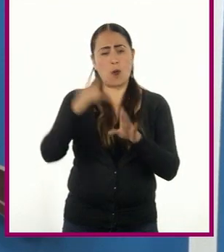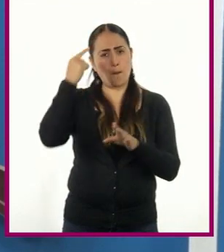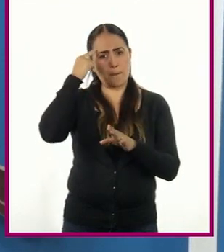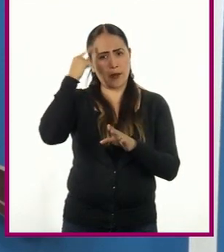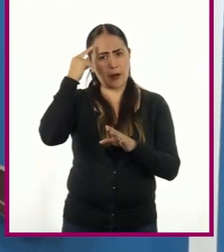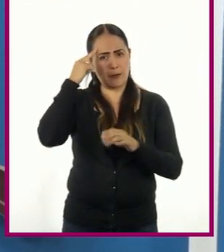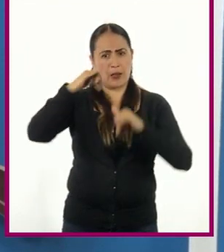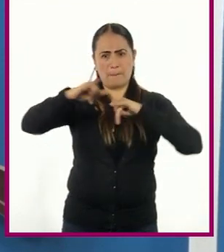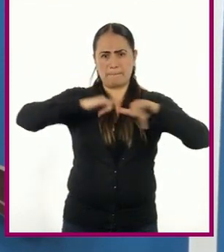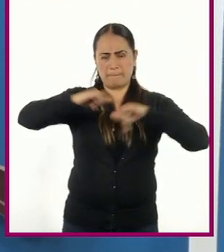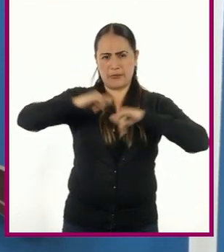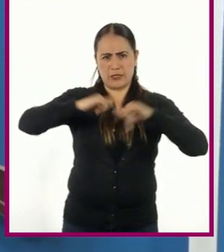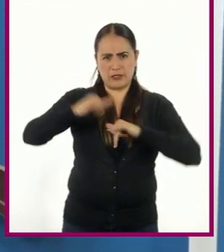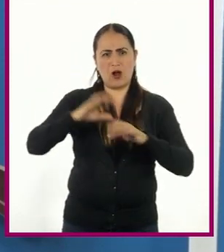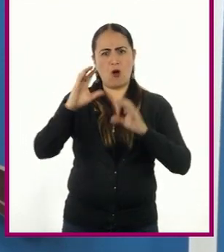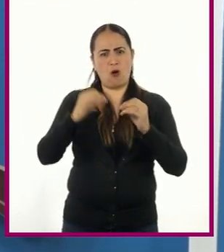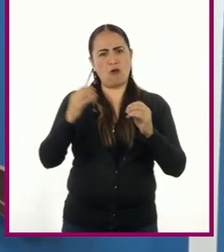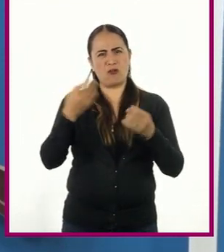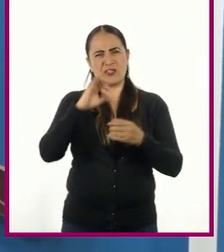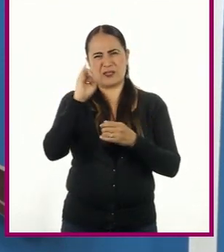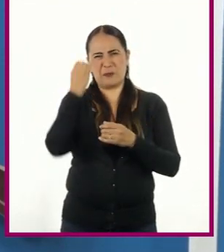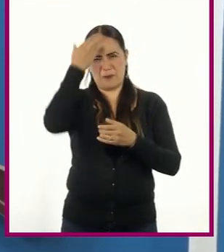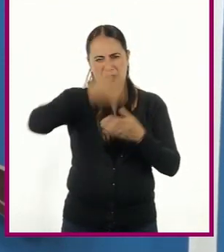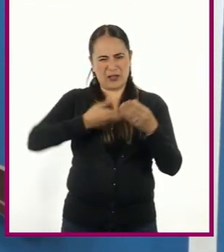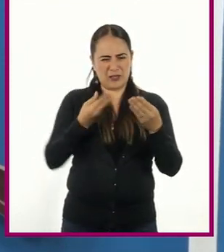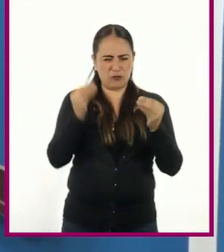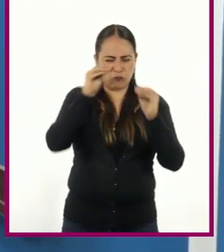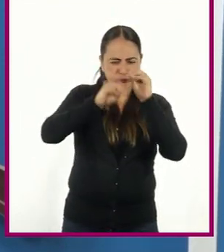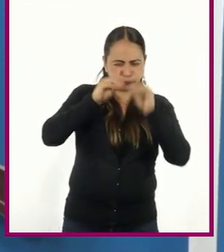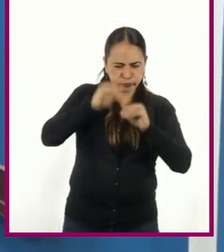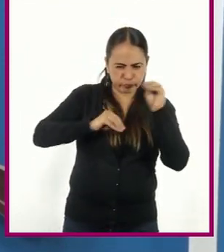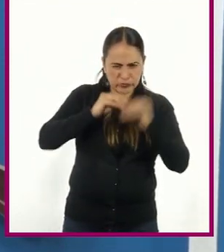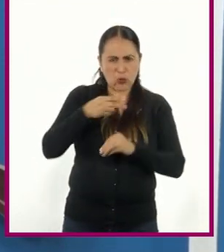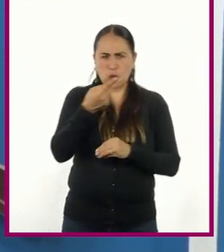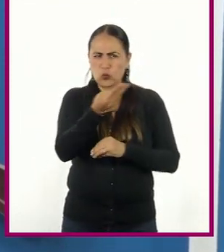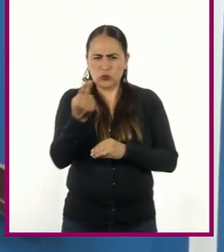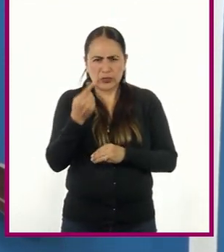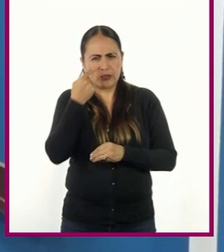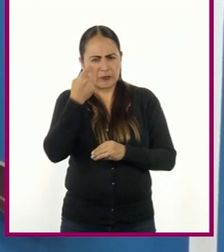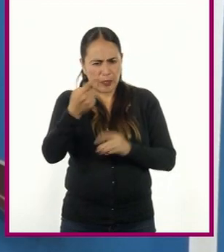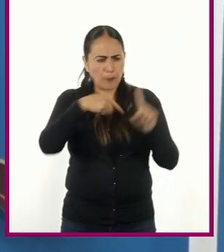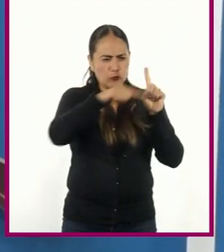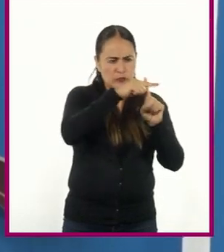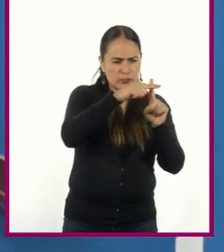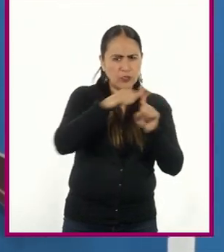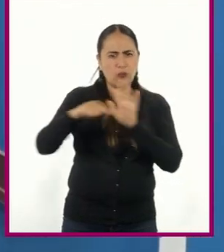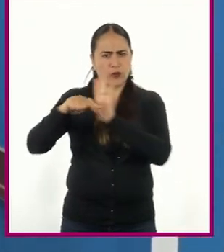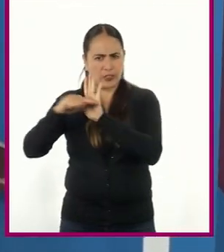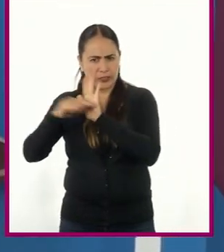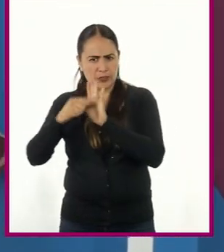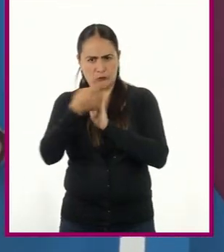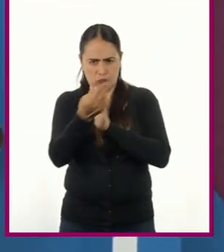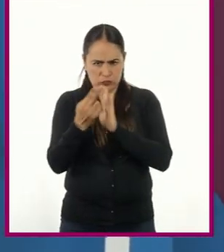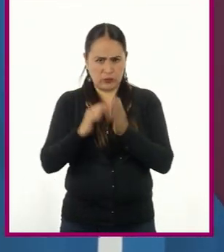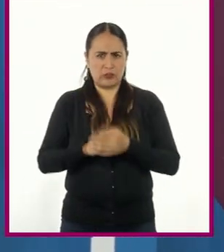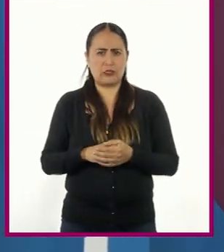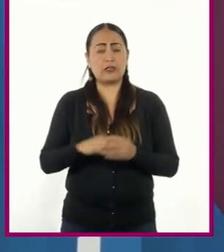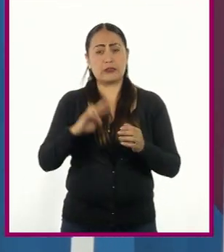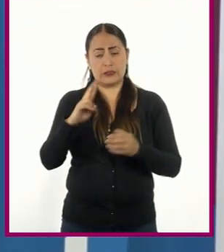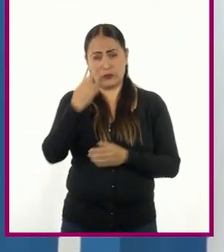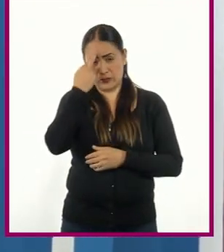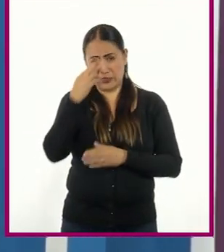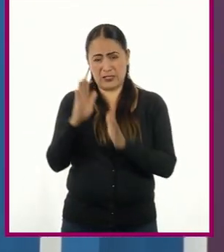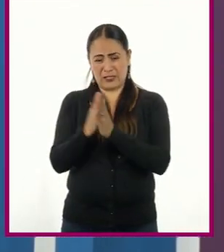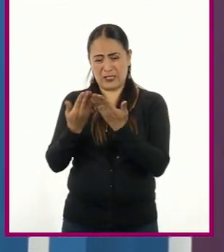donde destaquen las cosas favorables y las negativas que tiene la postura que hayan elegido. No olviden que pueden consultar su libro